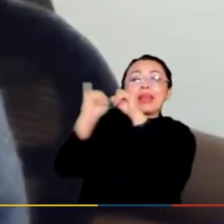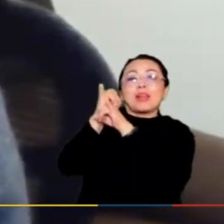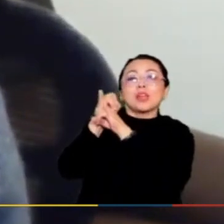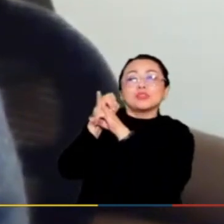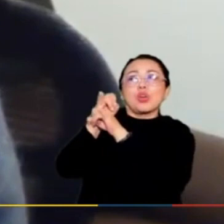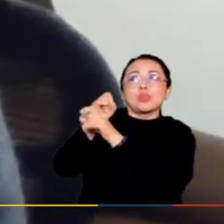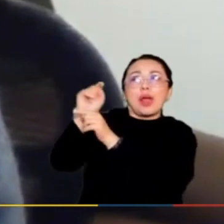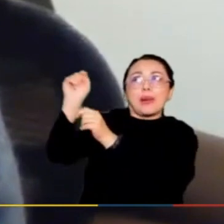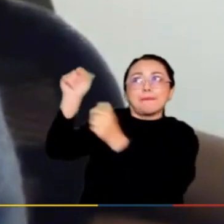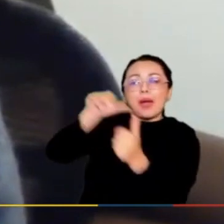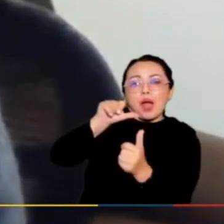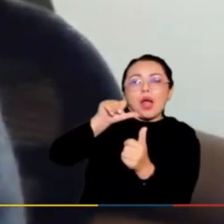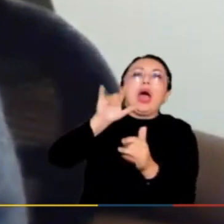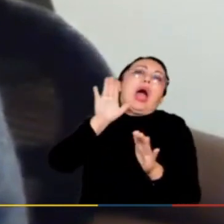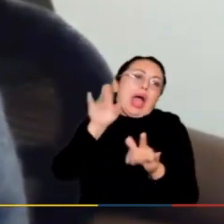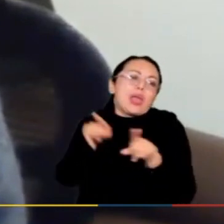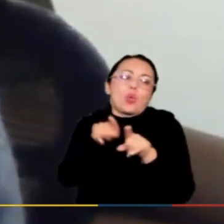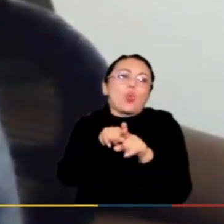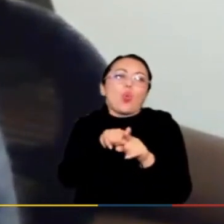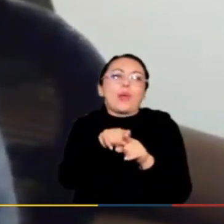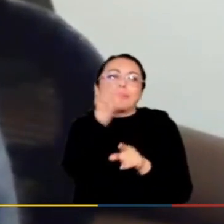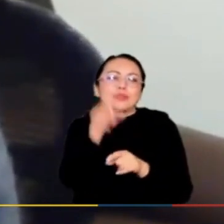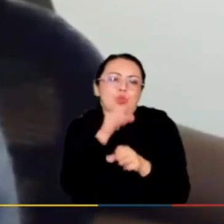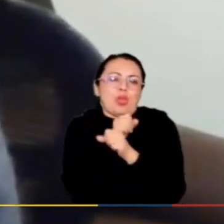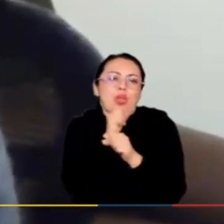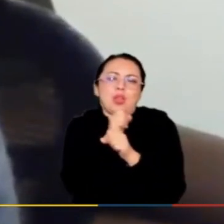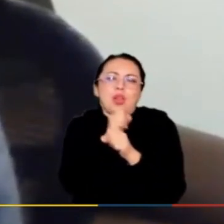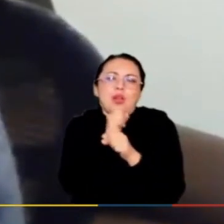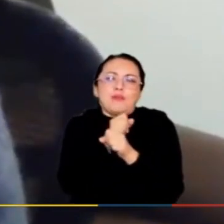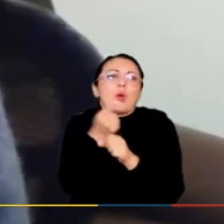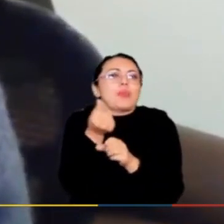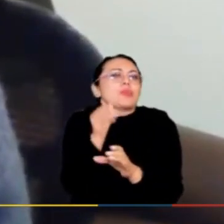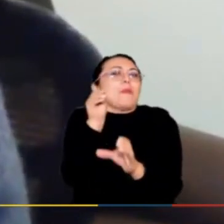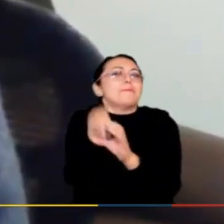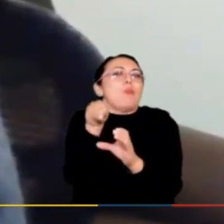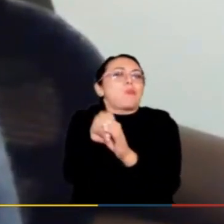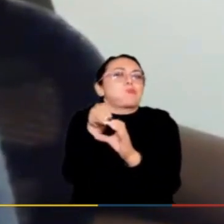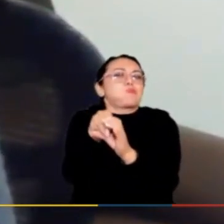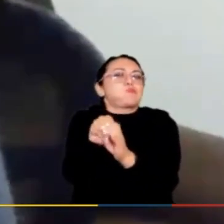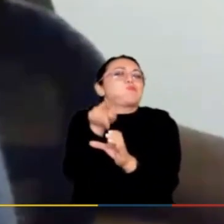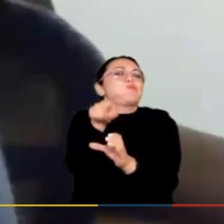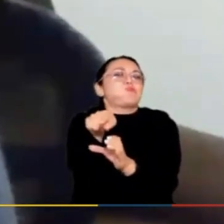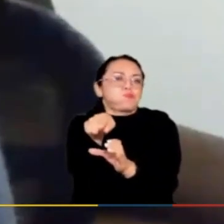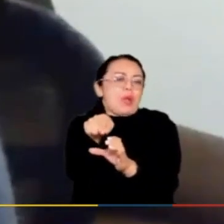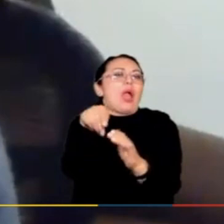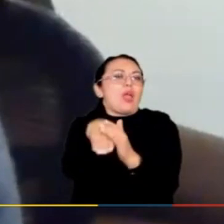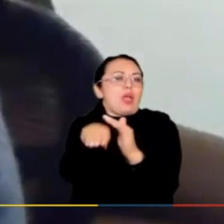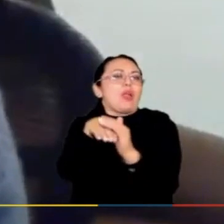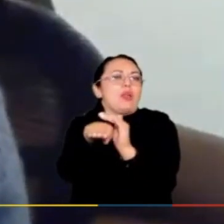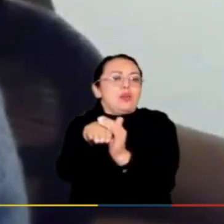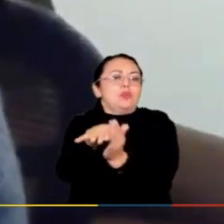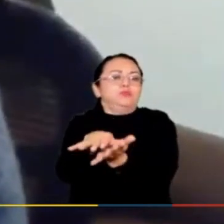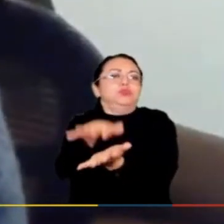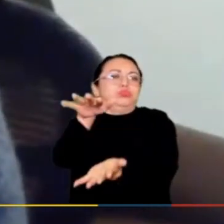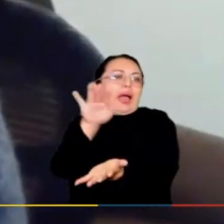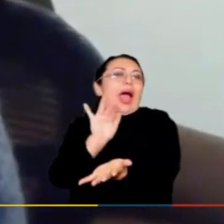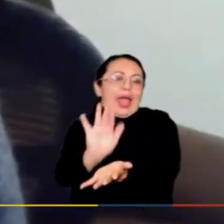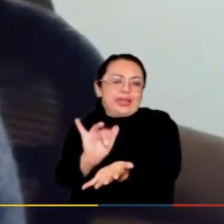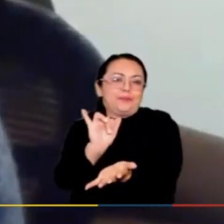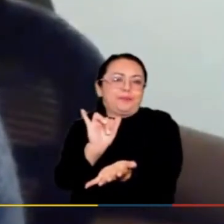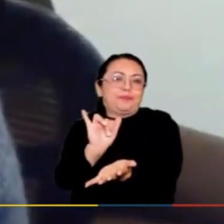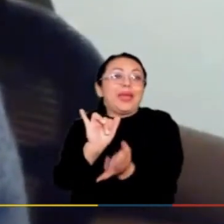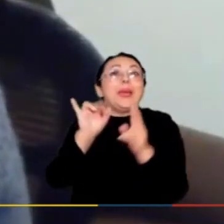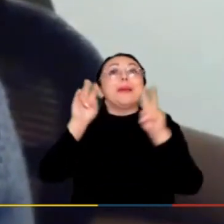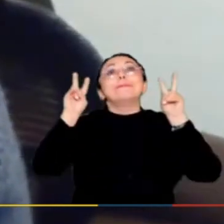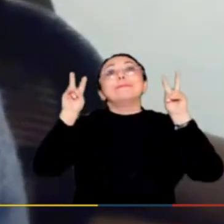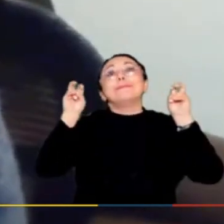de trabajadores, pues obviamente uno va al money remitter, le pone la plata al banco corresponsal y automáticamente se encuentra cargada la cuenta. Sin embargo,